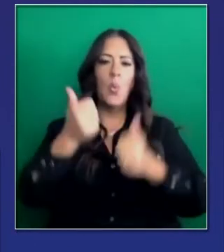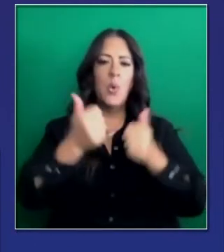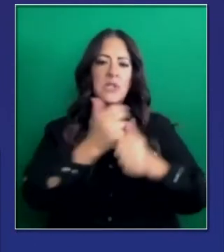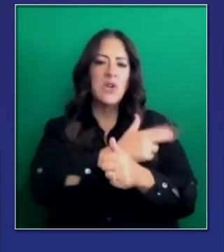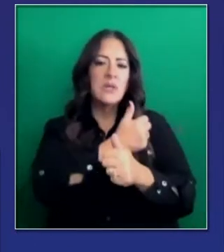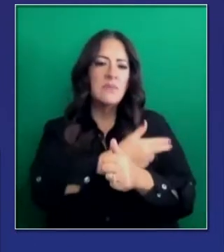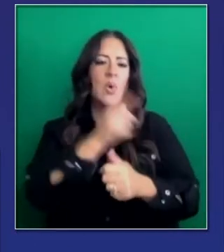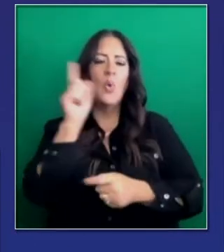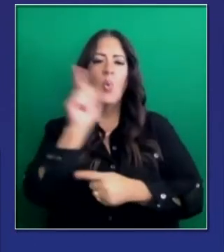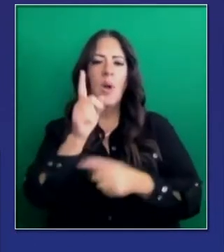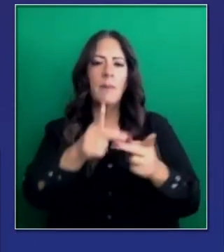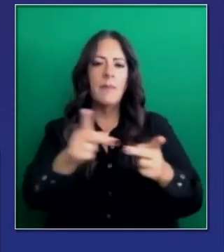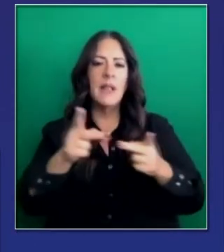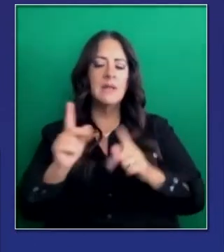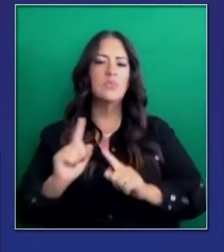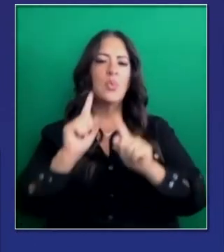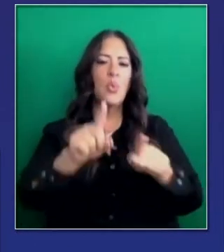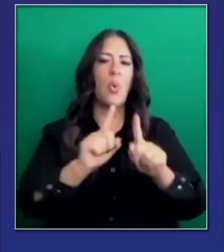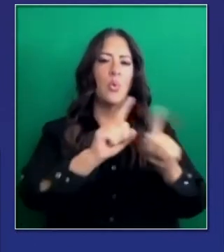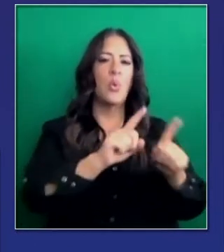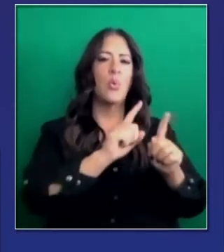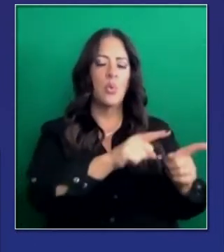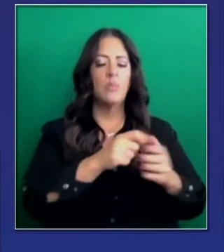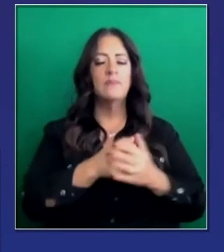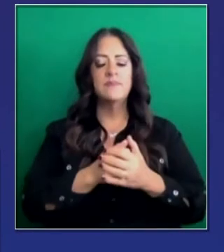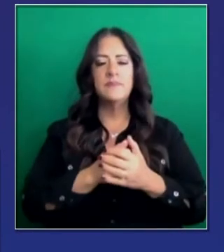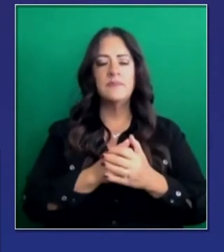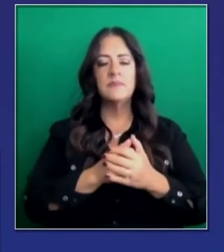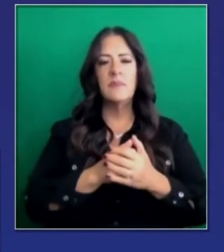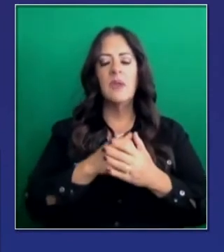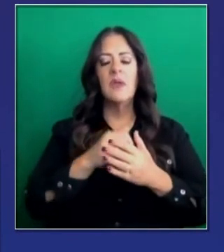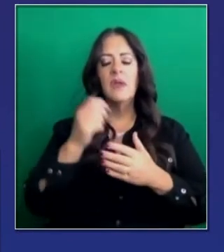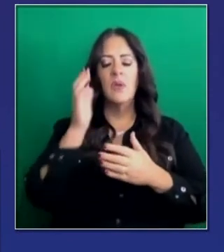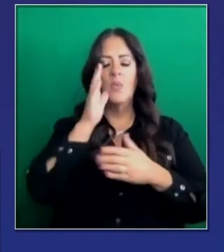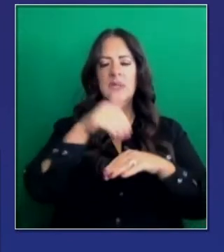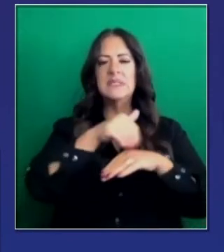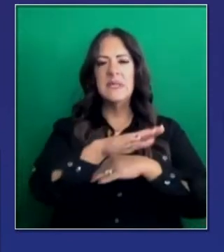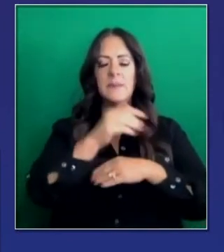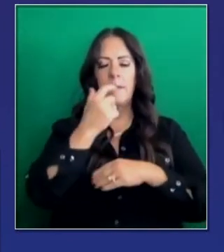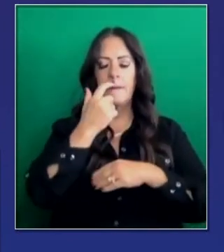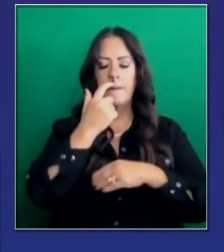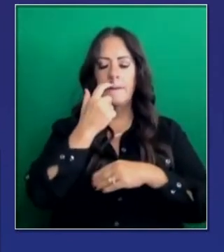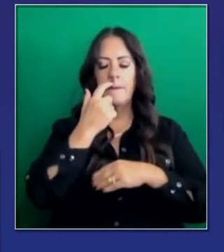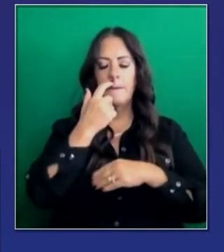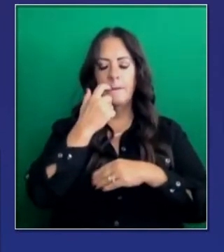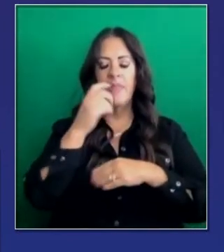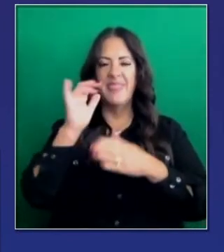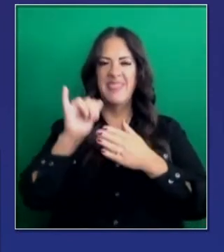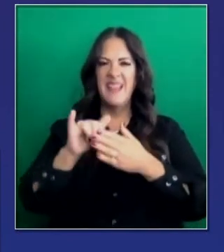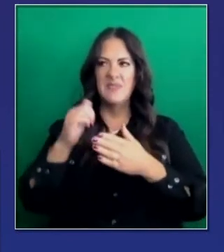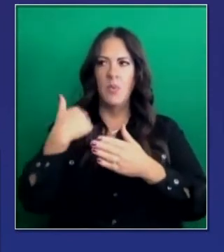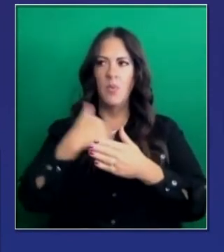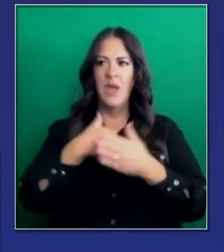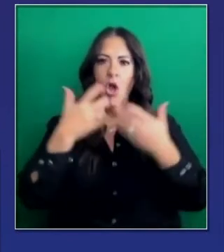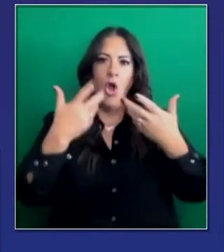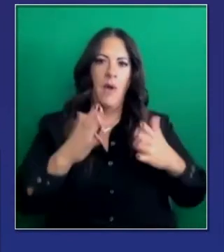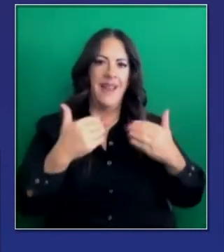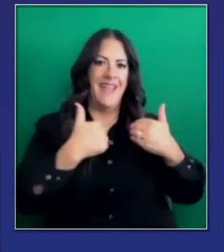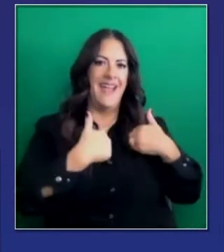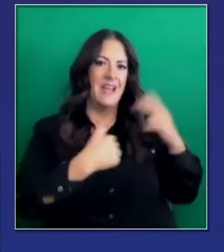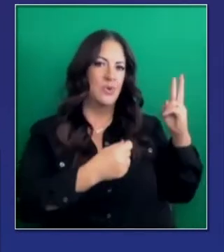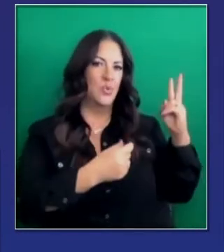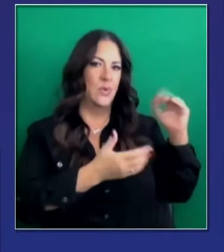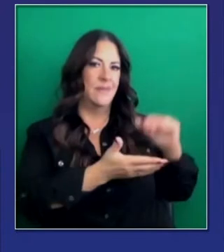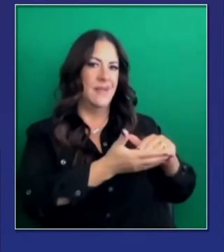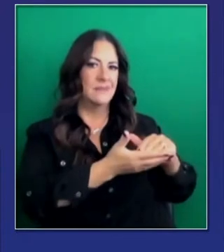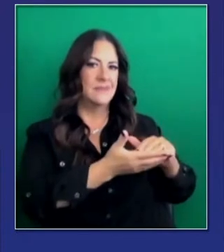mil personas de ese equipo que será desplegado suplementando a los cerca de 2000 que ya